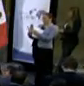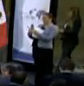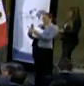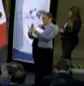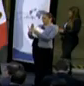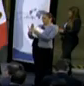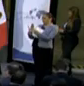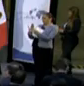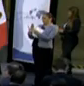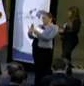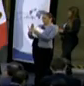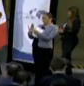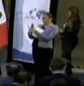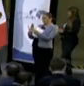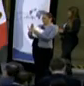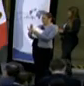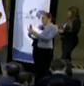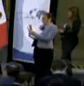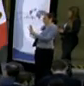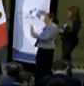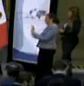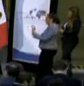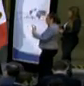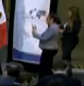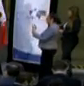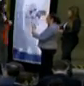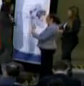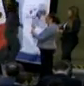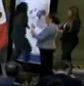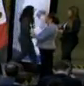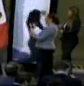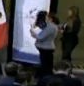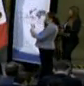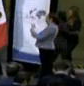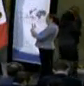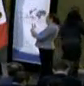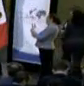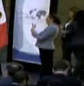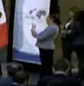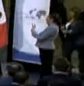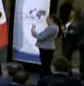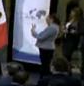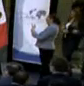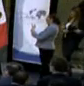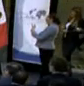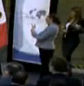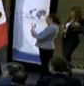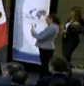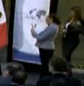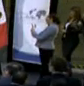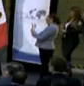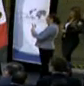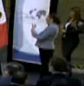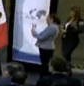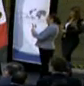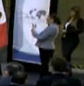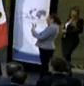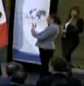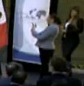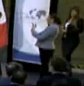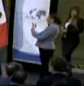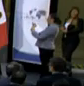muchas gracias por acompañarnos en este panel. Vía videoconferencia, en un momento más, desde Chile,